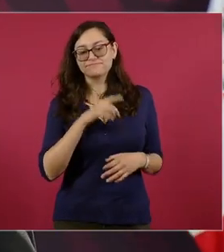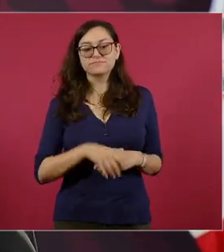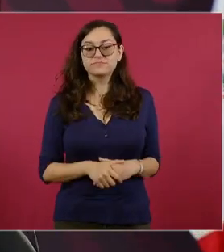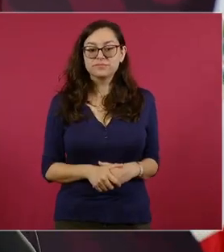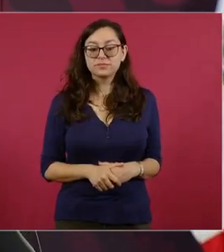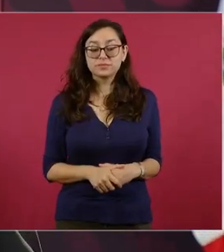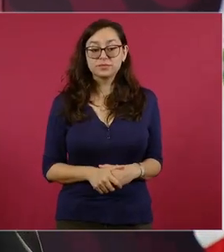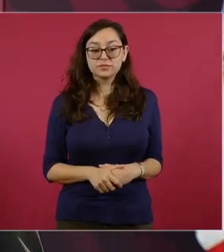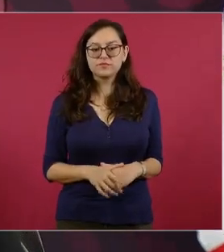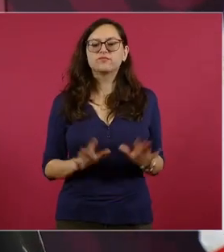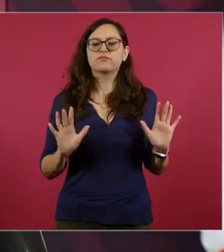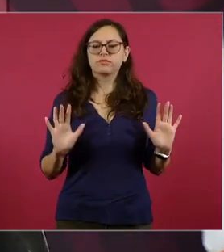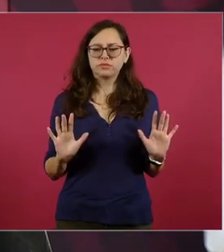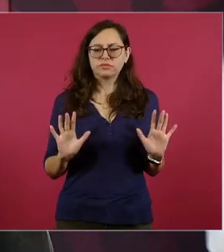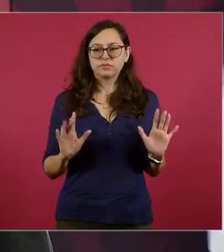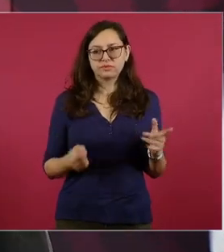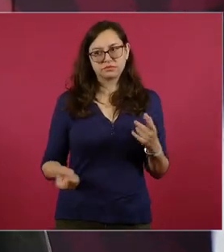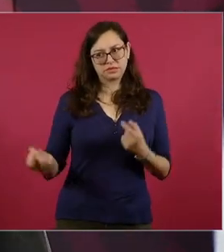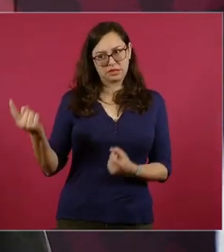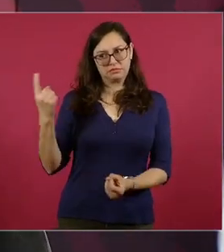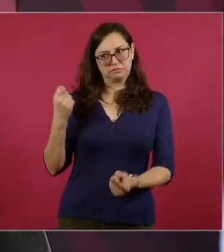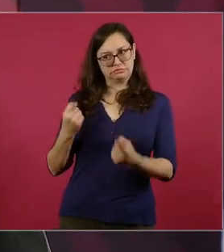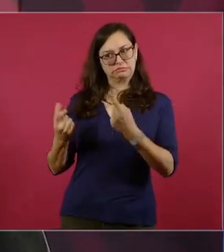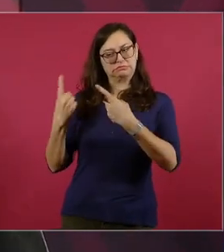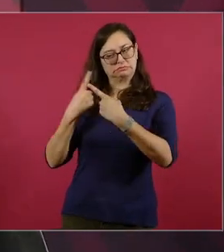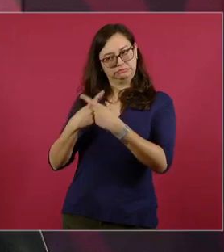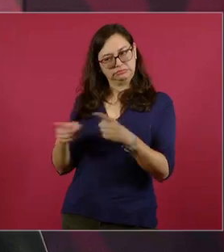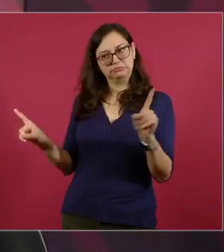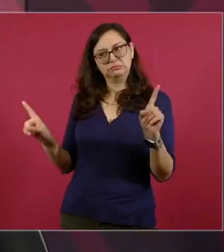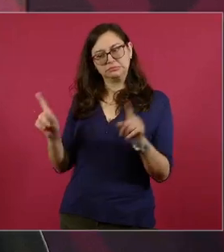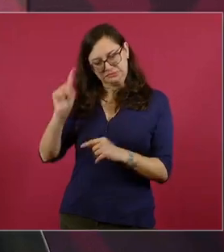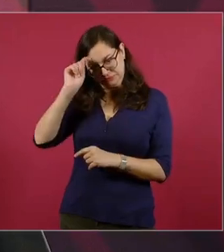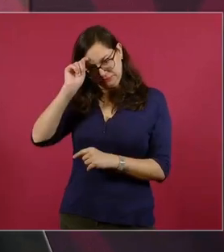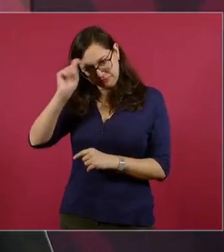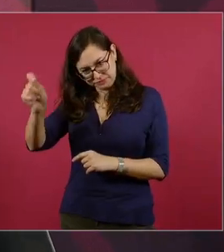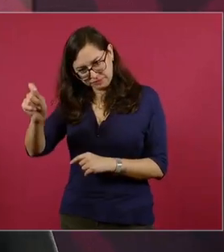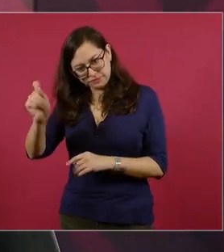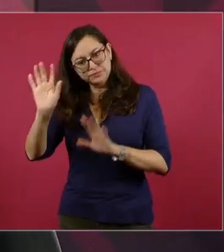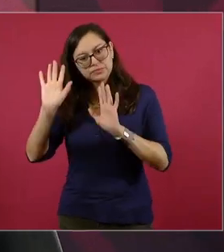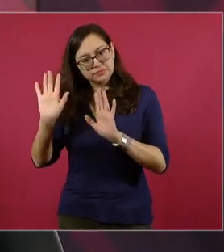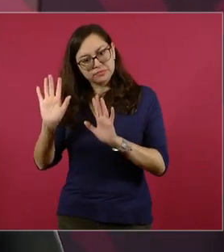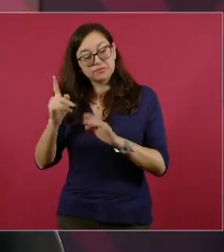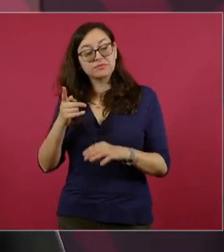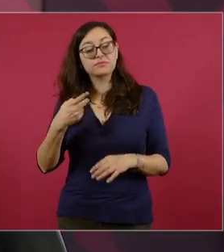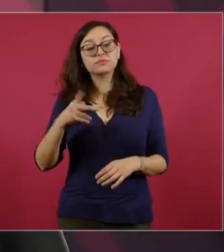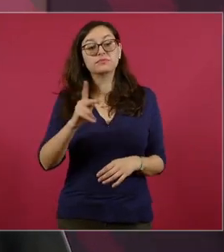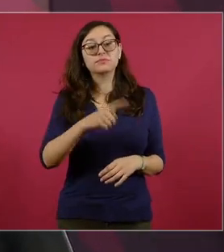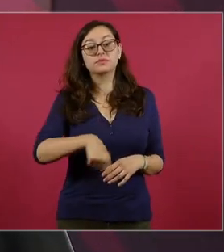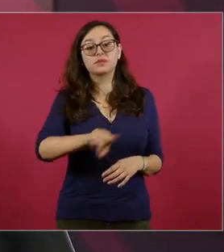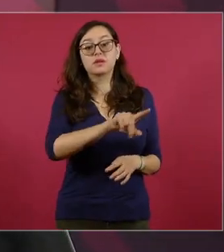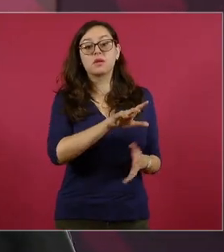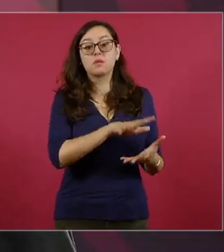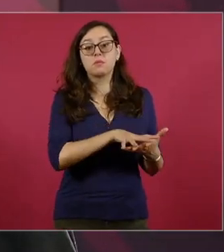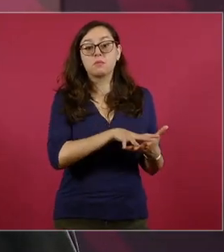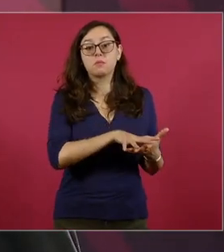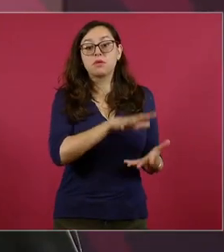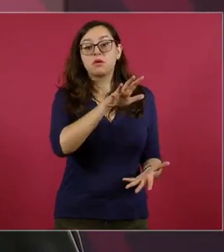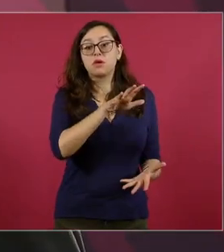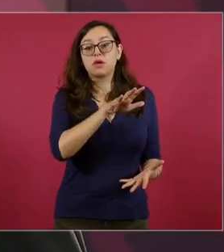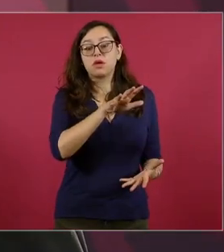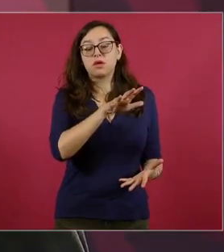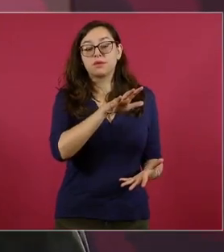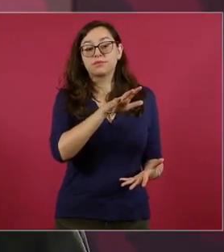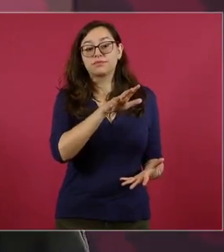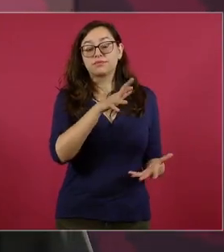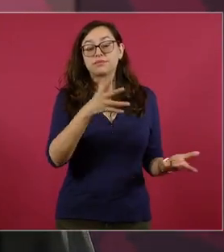Desde luego que hay honrosas excepciones, pero la mayoría de los medios de información